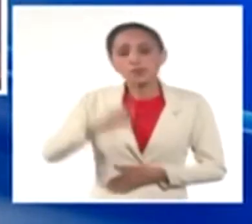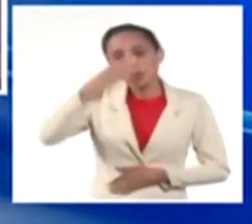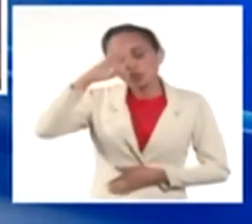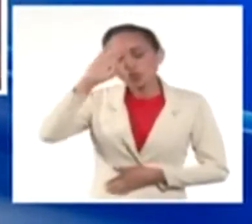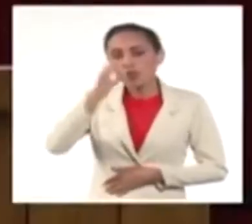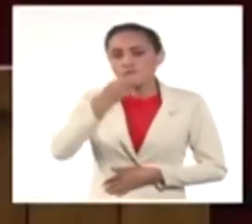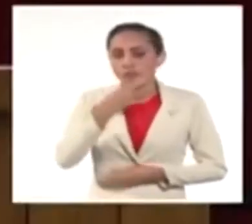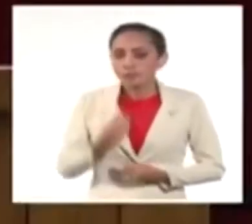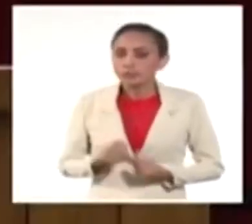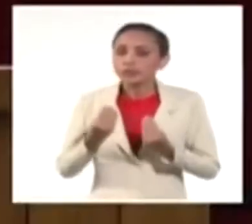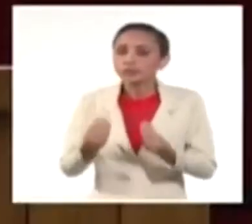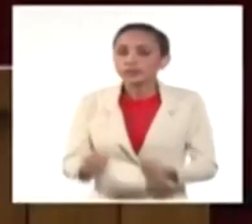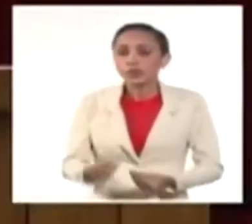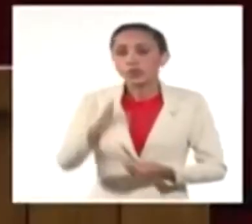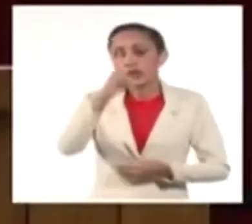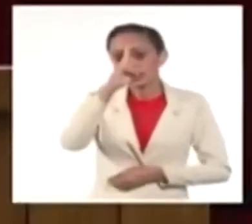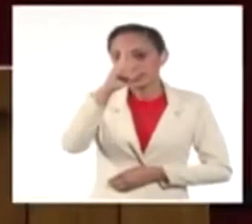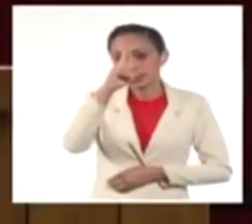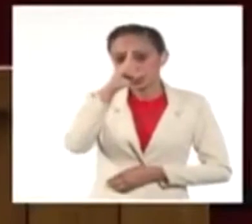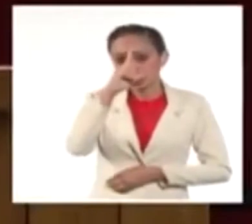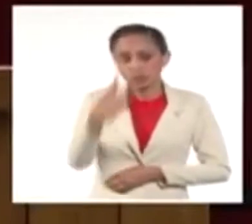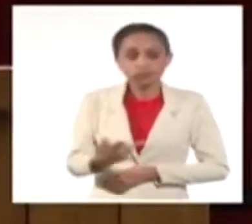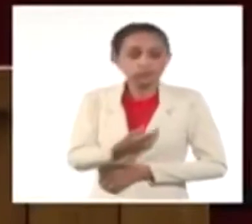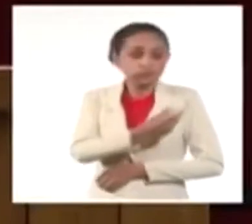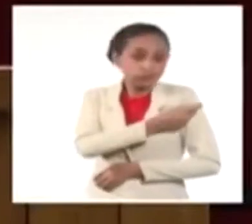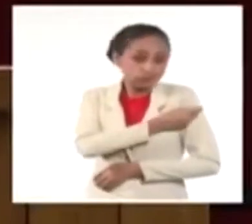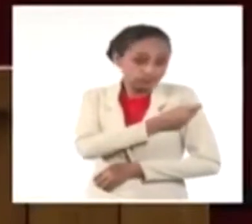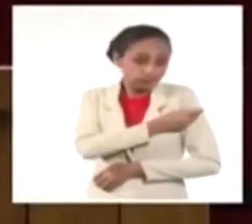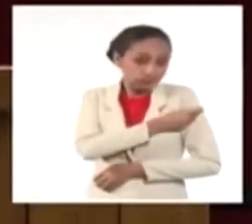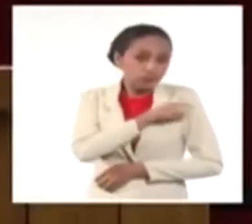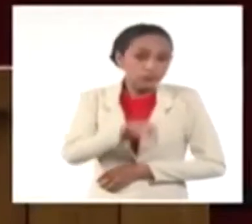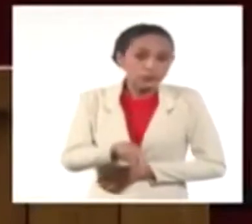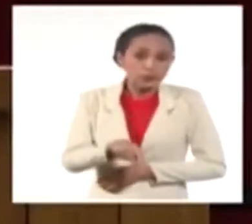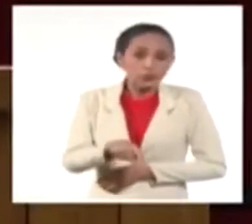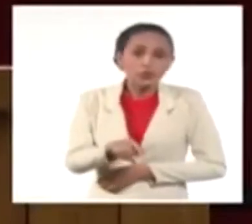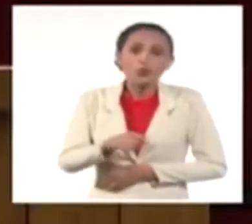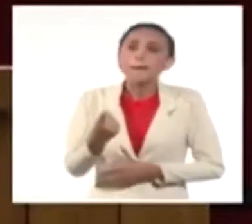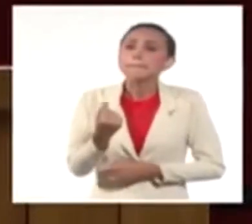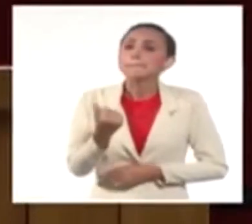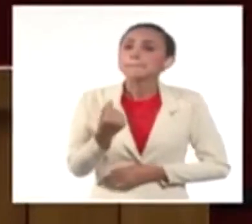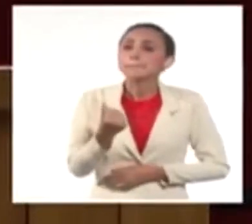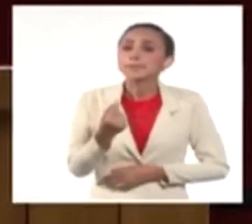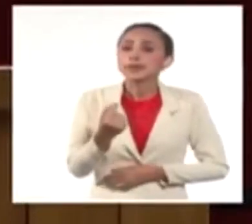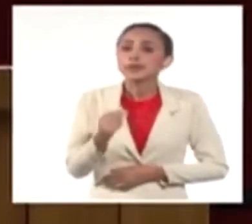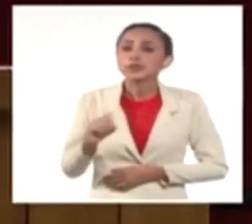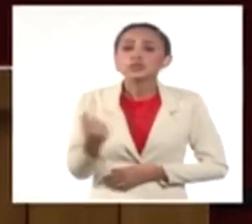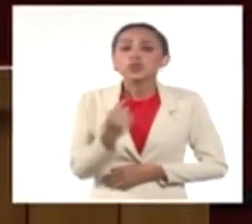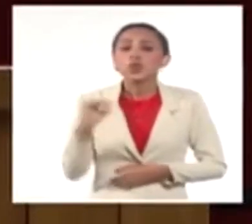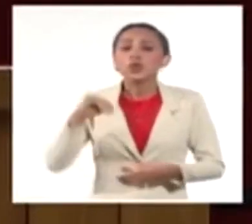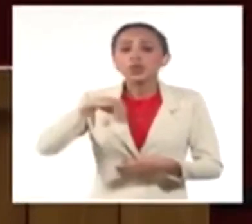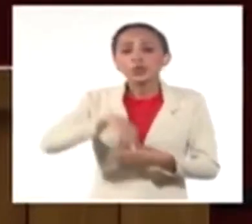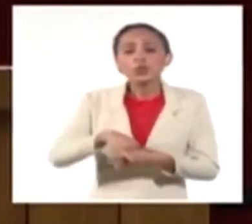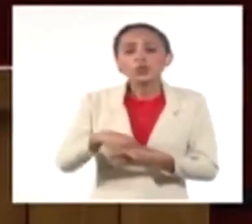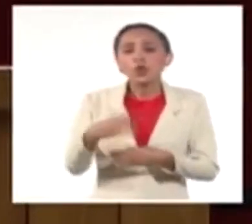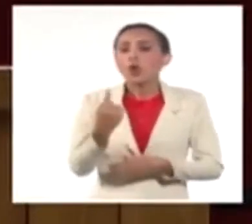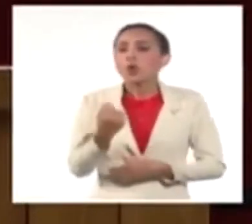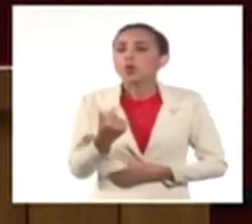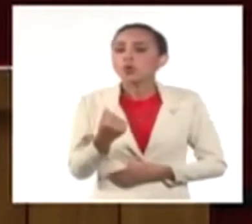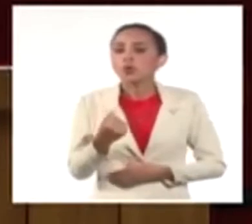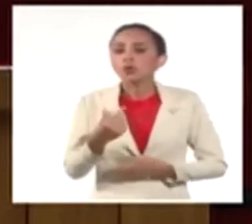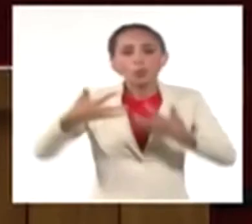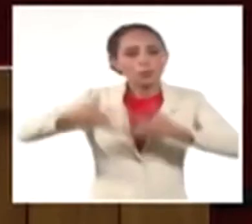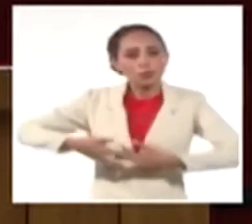la salud las dosis de refuerzo con un precio que solo incluye el costo de su